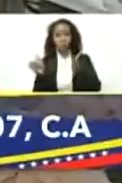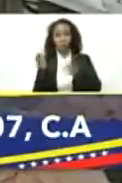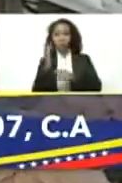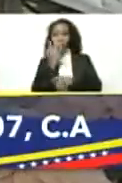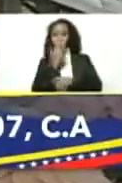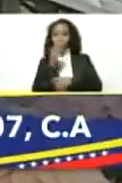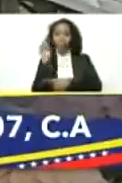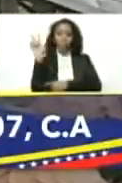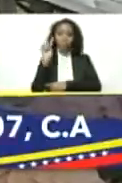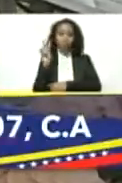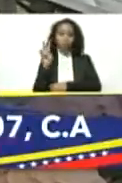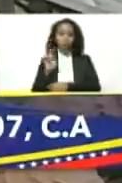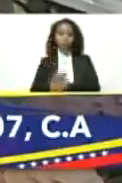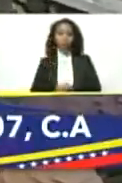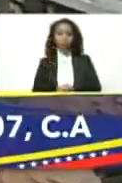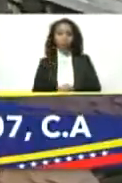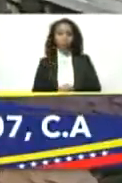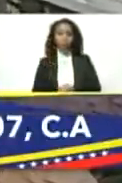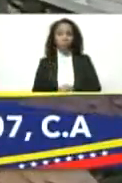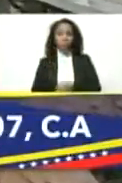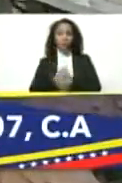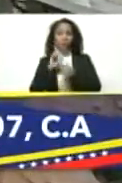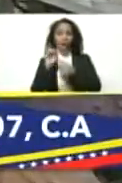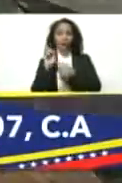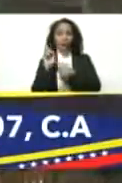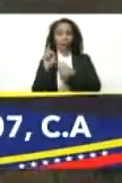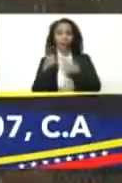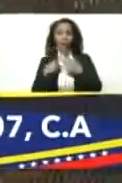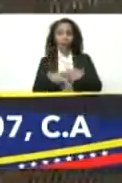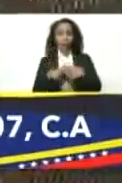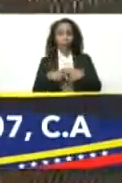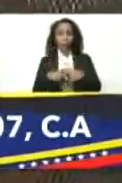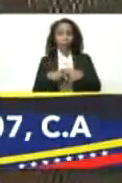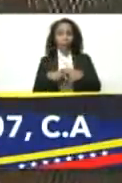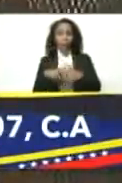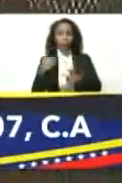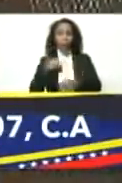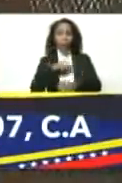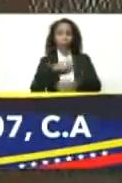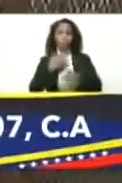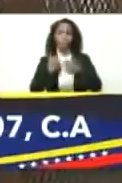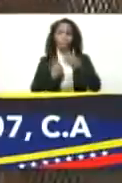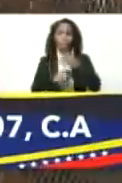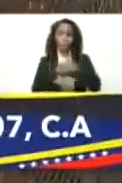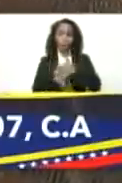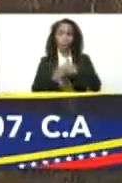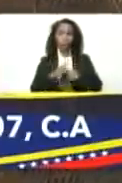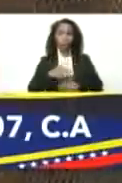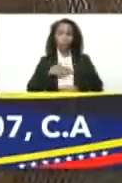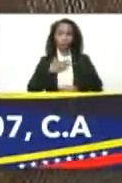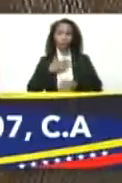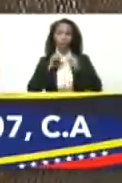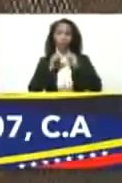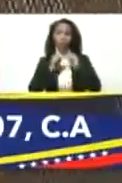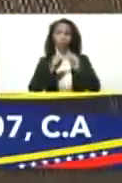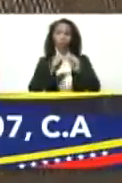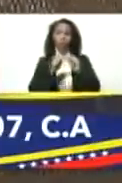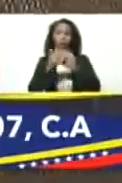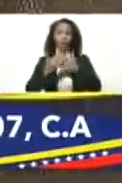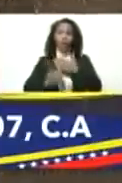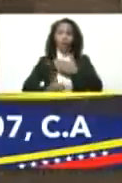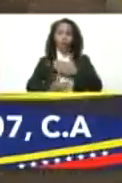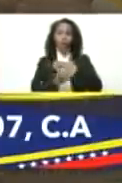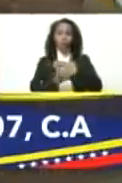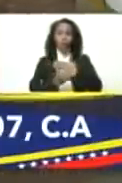Vitrina Venezuela, que es una herramienta en la cual nosotros vamos a poder seguir